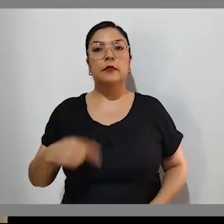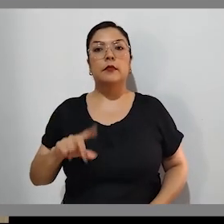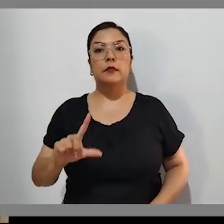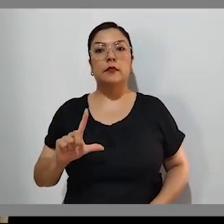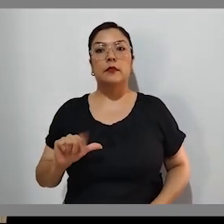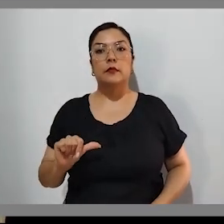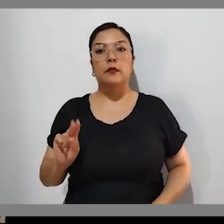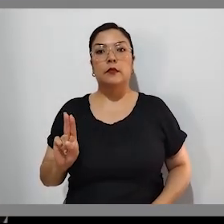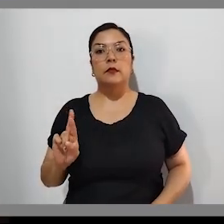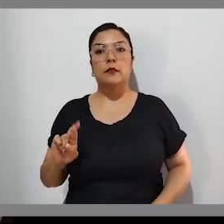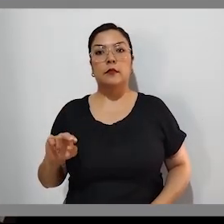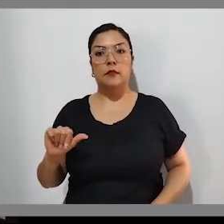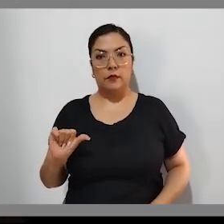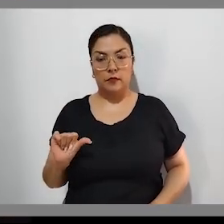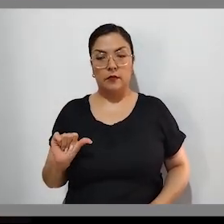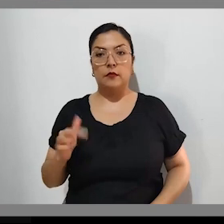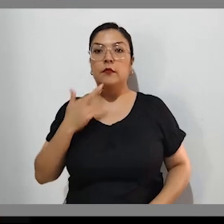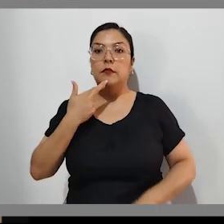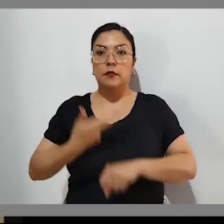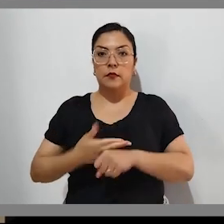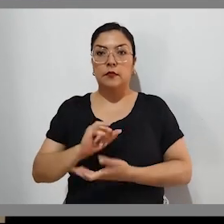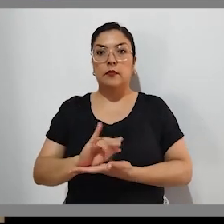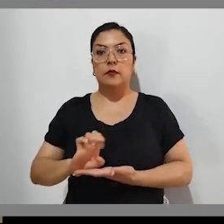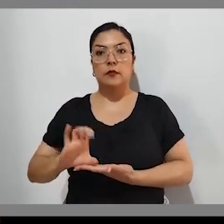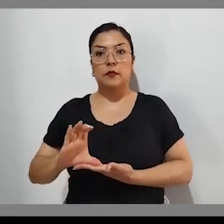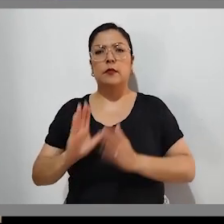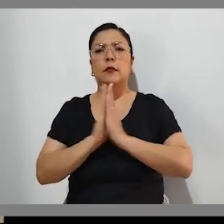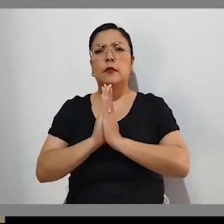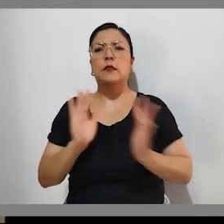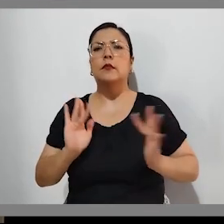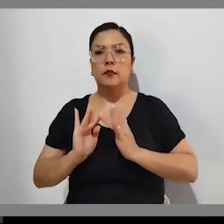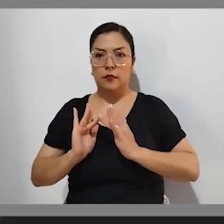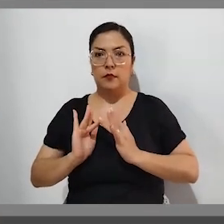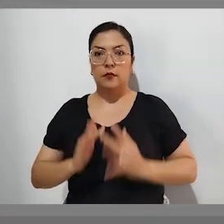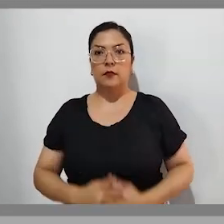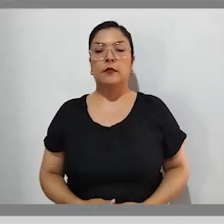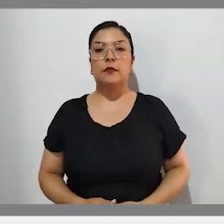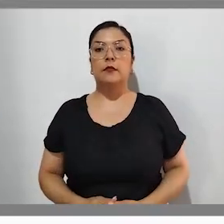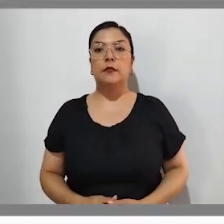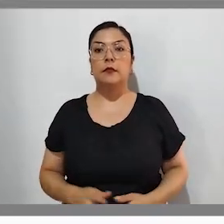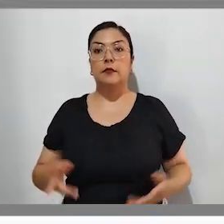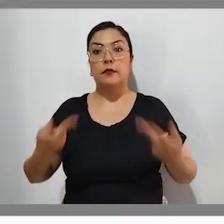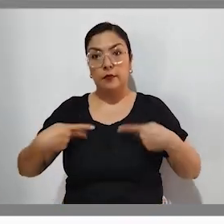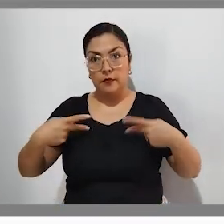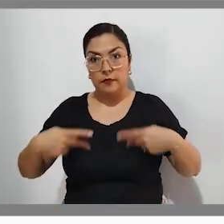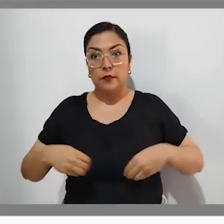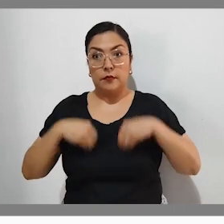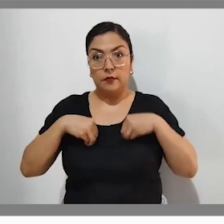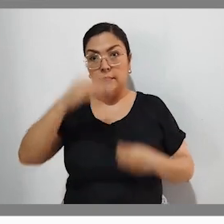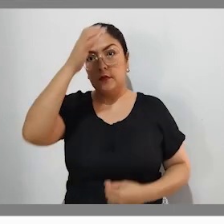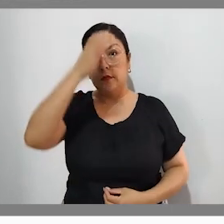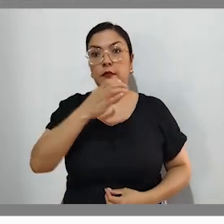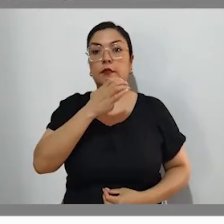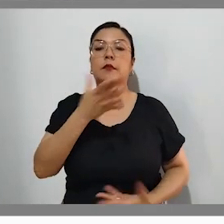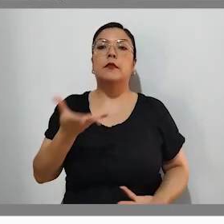producción del Instituto Electoral de Coahuila. Como siempre, les saludamos y le invitamos a que se quede con nosotros. Protagonistas de la